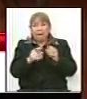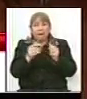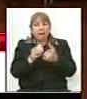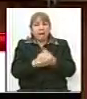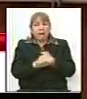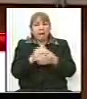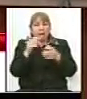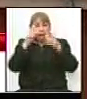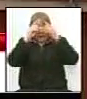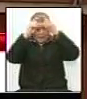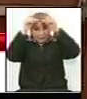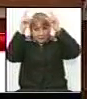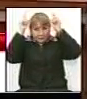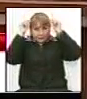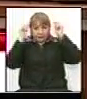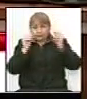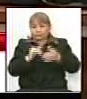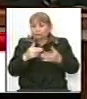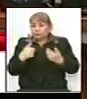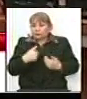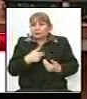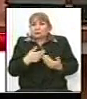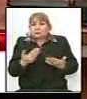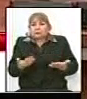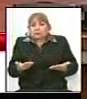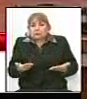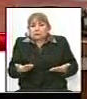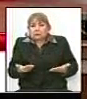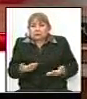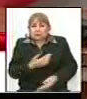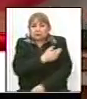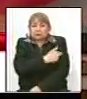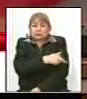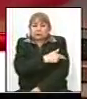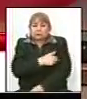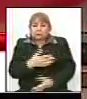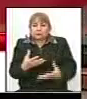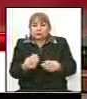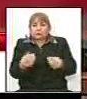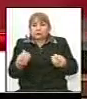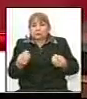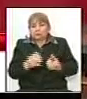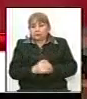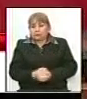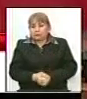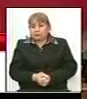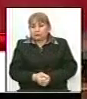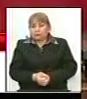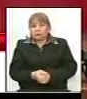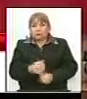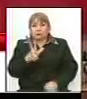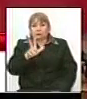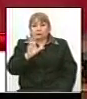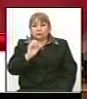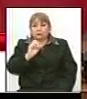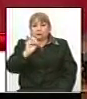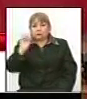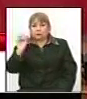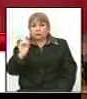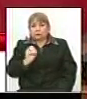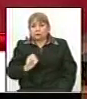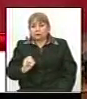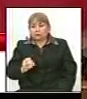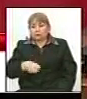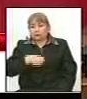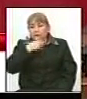y algunas enfermeras que decían, pero si en los hospitales casi la mayoría, ¿no? O el 30% son adultos